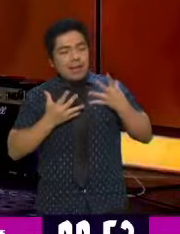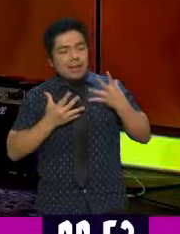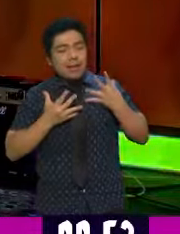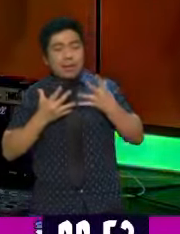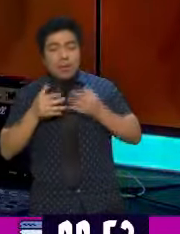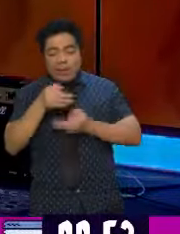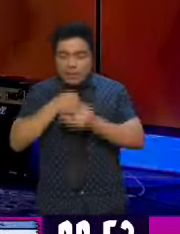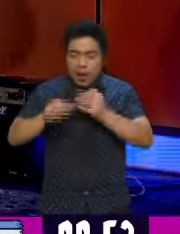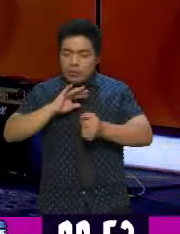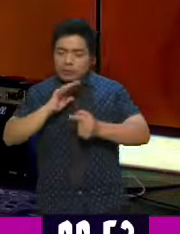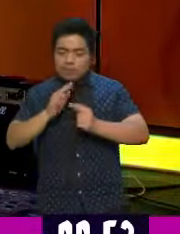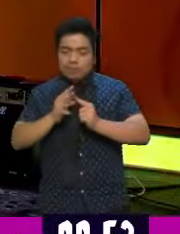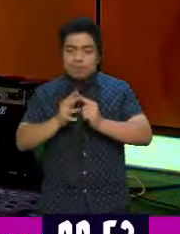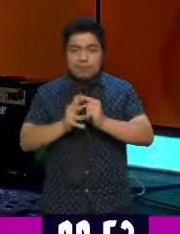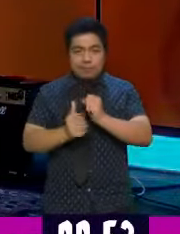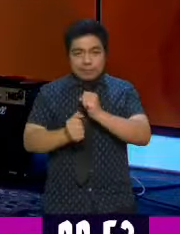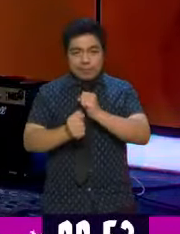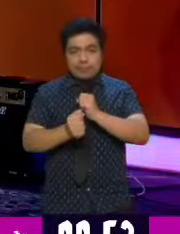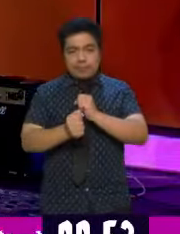Habernos consumido.